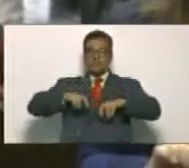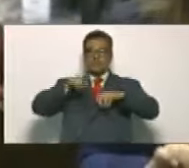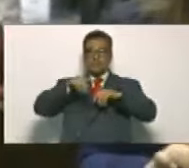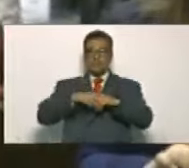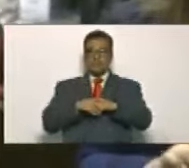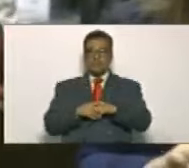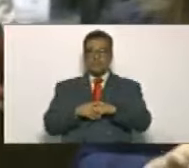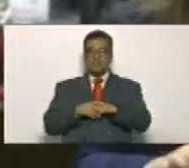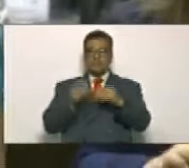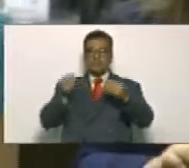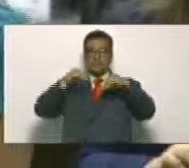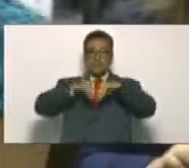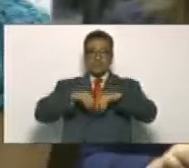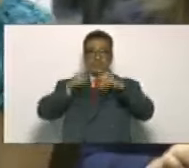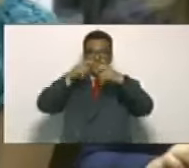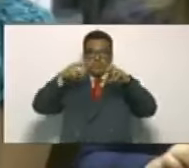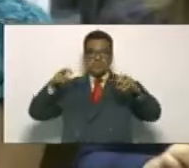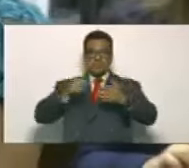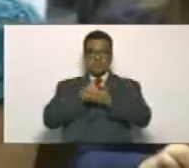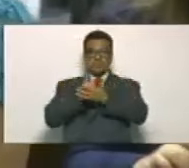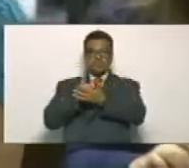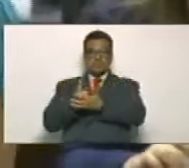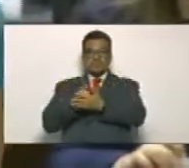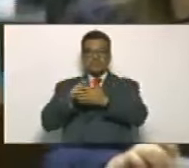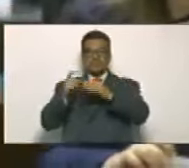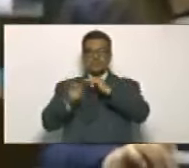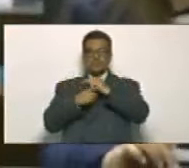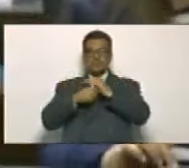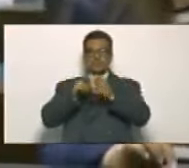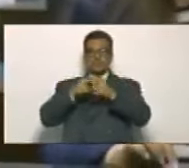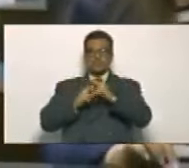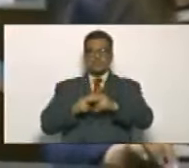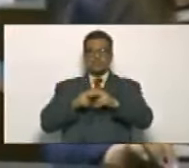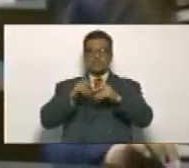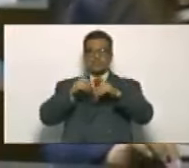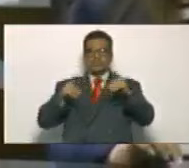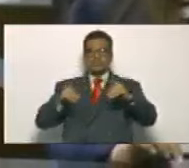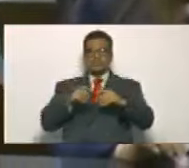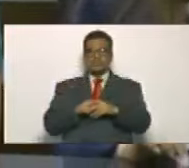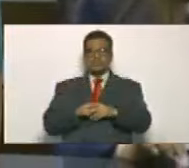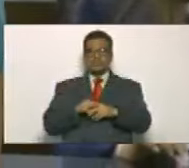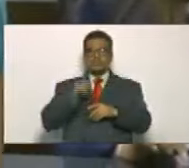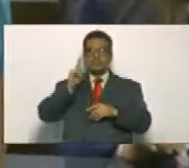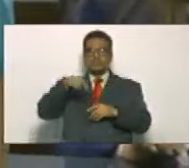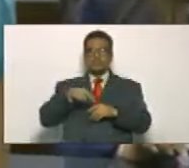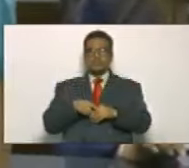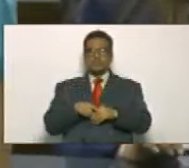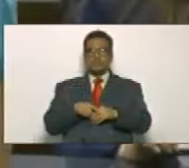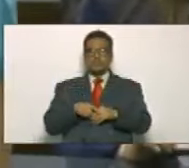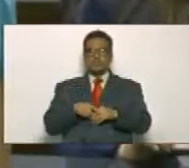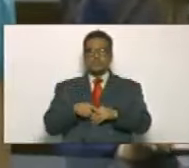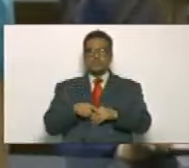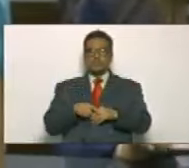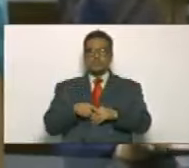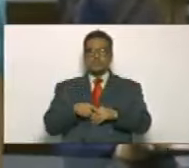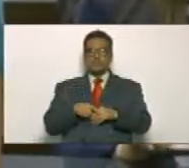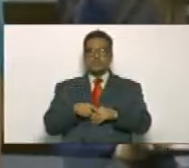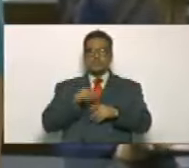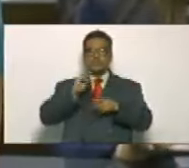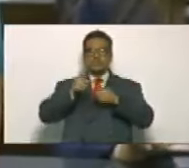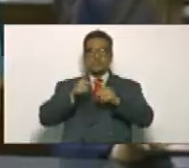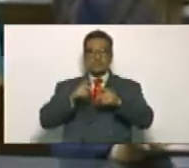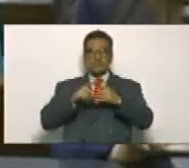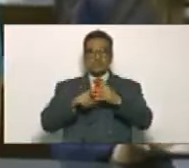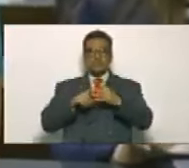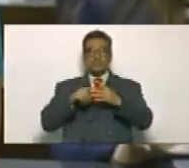bueno, acordamos sustituir ayudas técnicas por herramientas y dispositivos técnicos. Por tanto, hay que de alguna otra